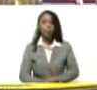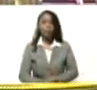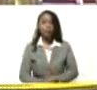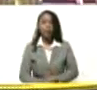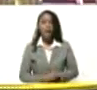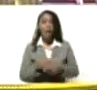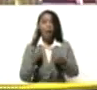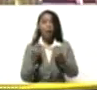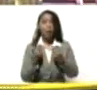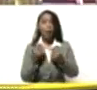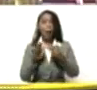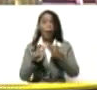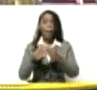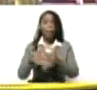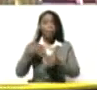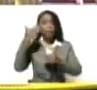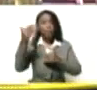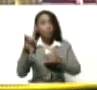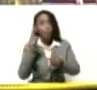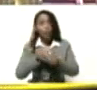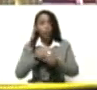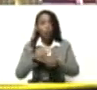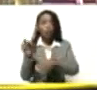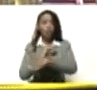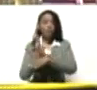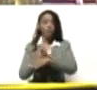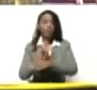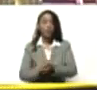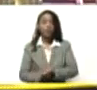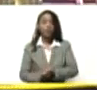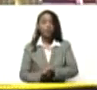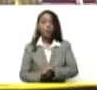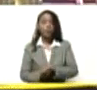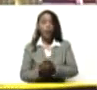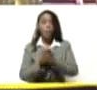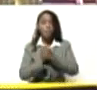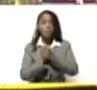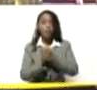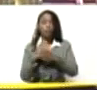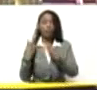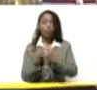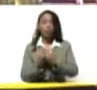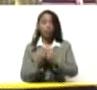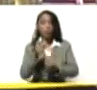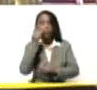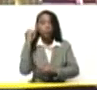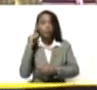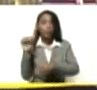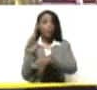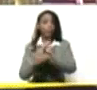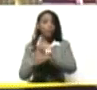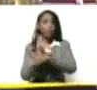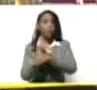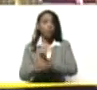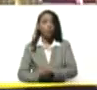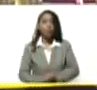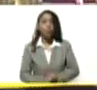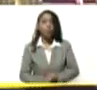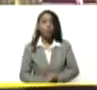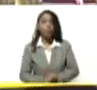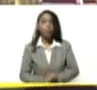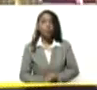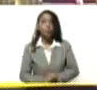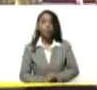La economía postpetrolera se acelera, compañeros, compañeras, se acelera